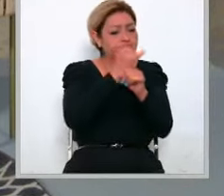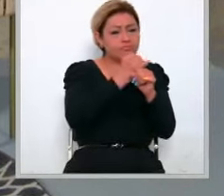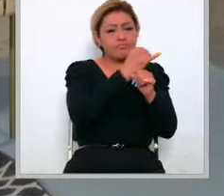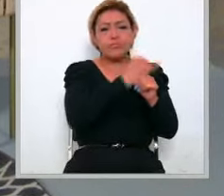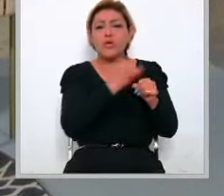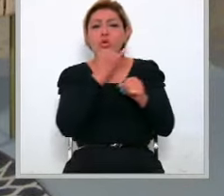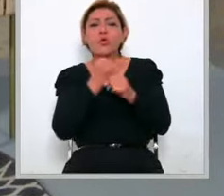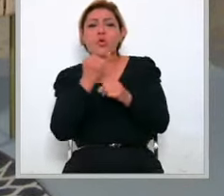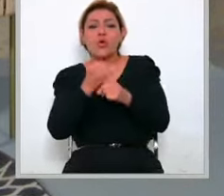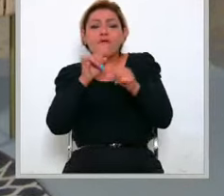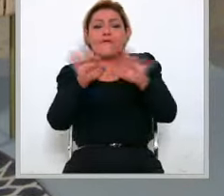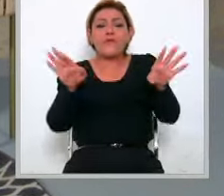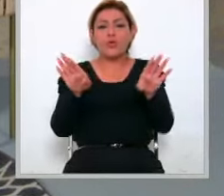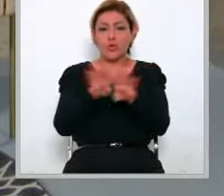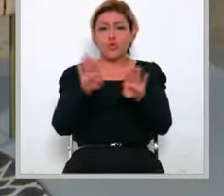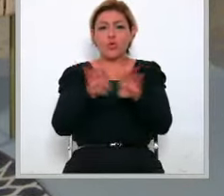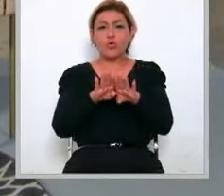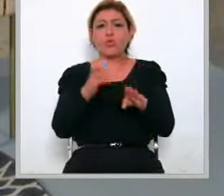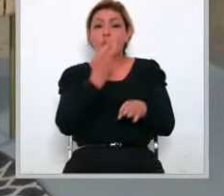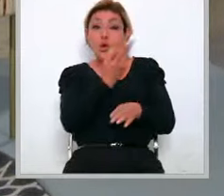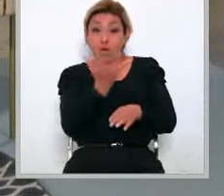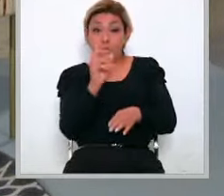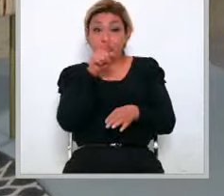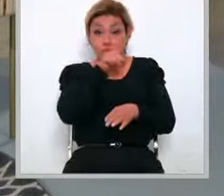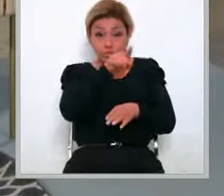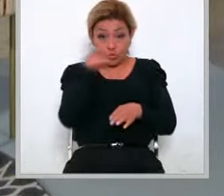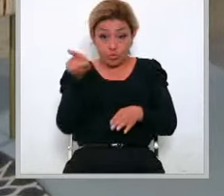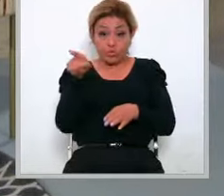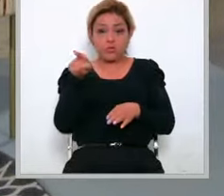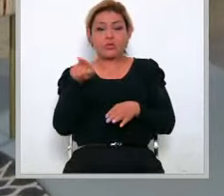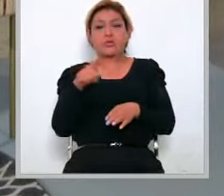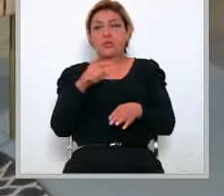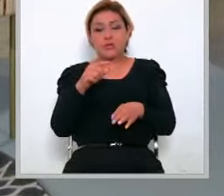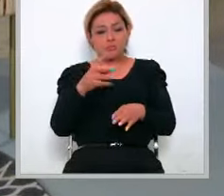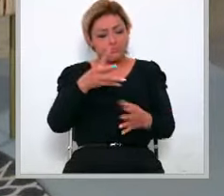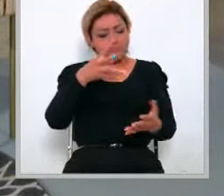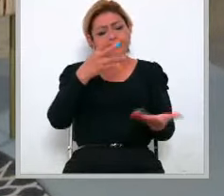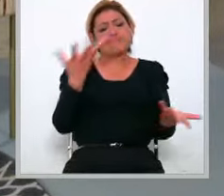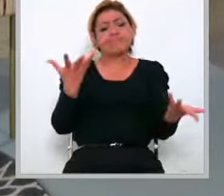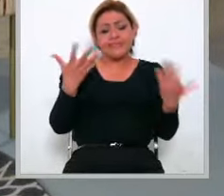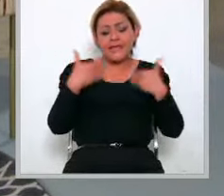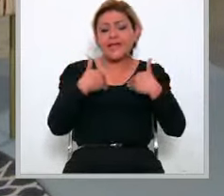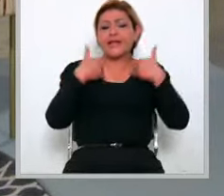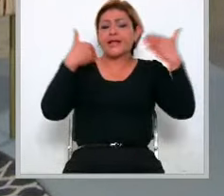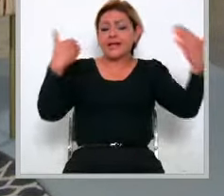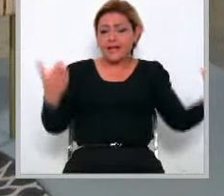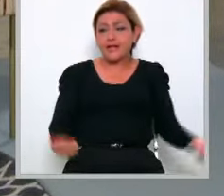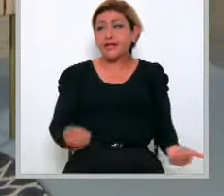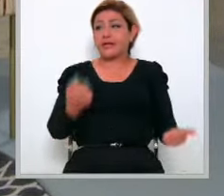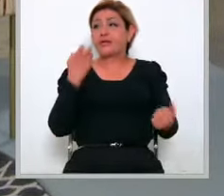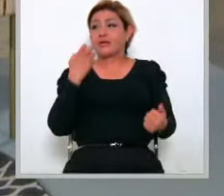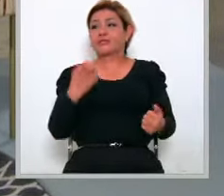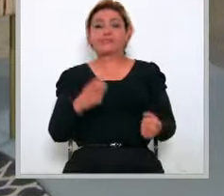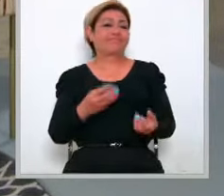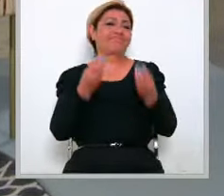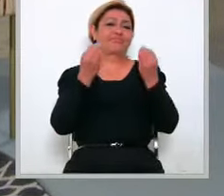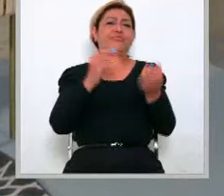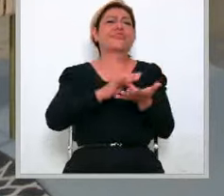todo mantenerse al tanto de este tipo de oportunidades en las que todas y todos tenemos parte. Muchísimas gracias, directora. Al contrario, muchas